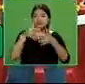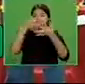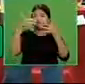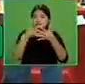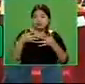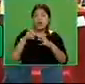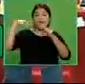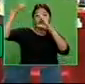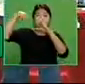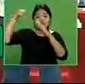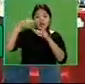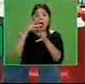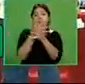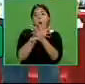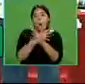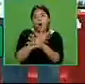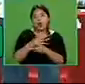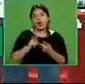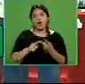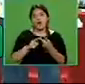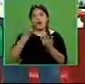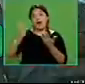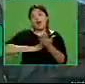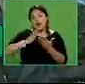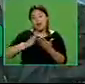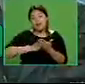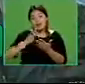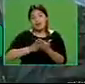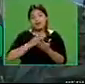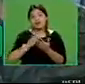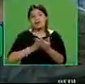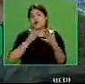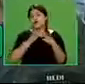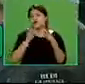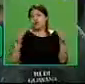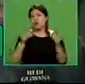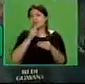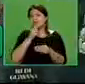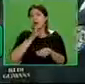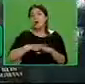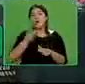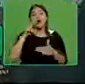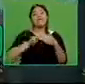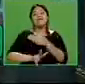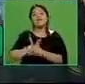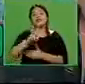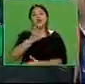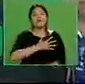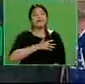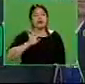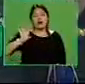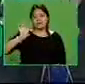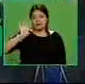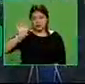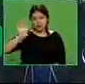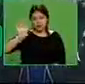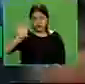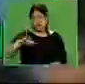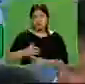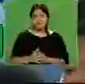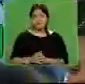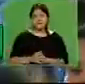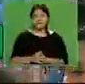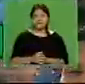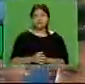videos, juegos, libros, y todo es hecho bajo una visión patriota de